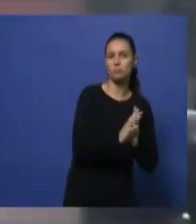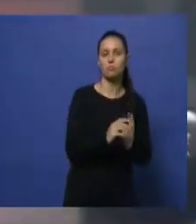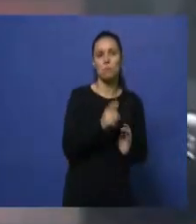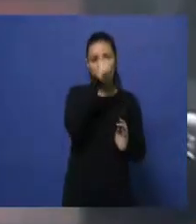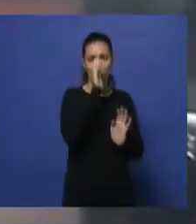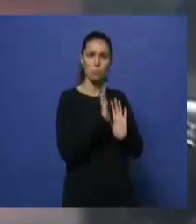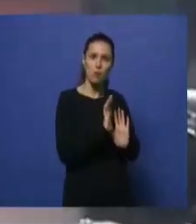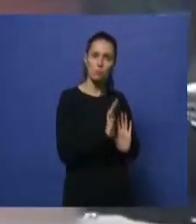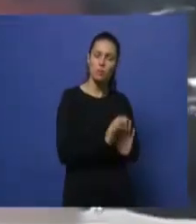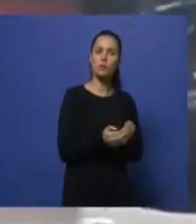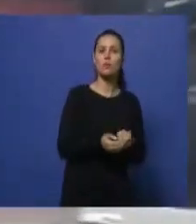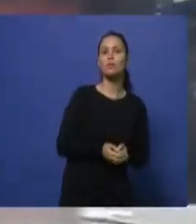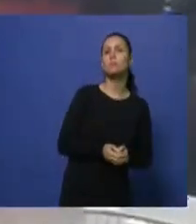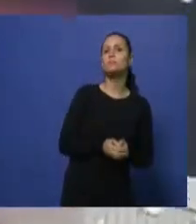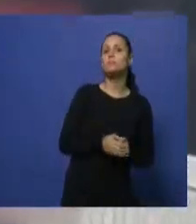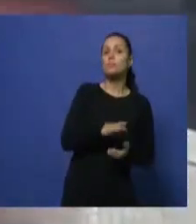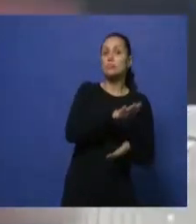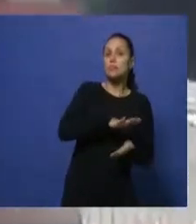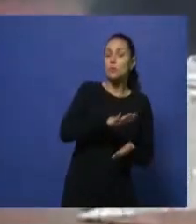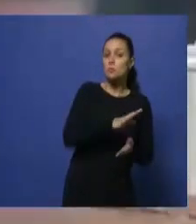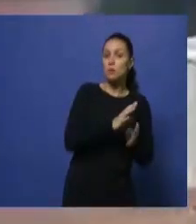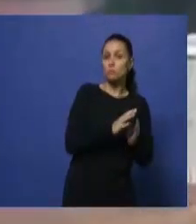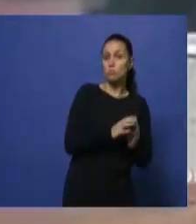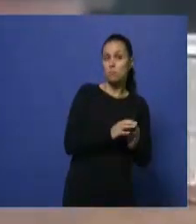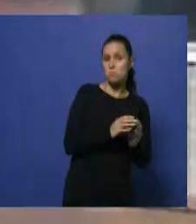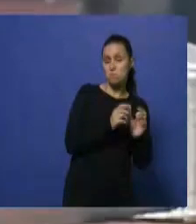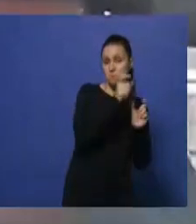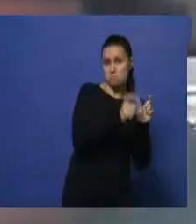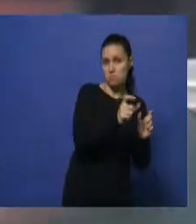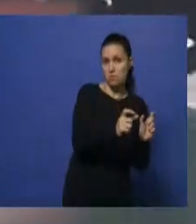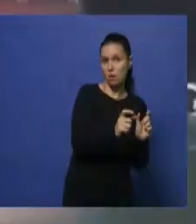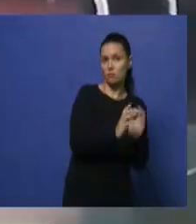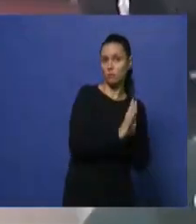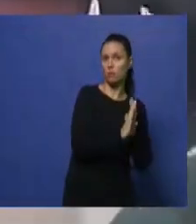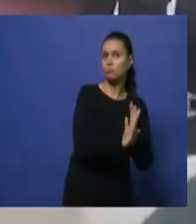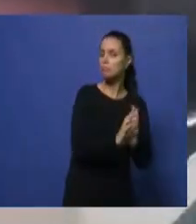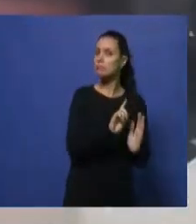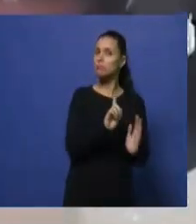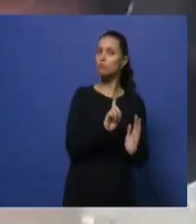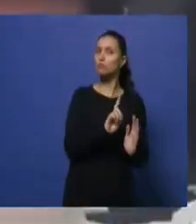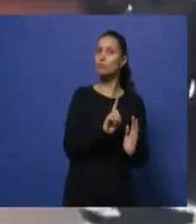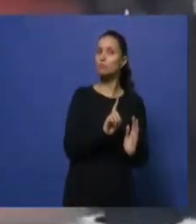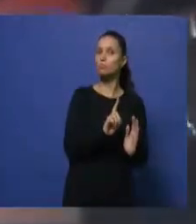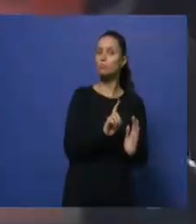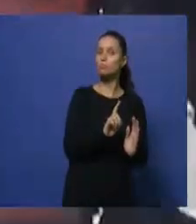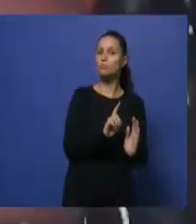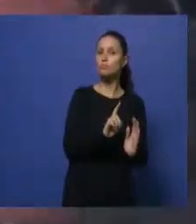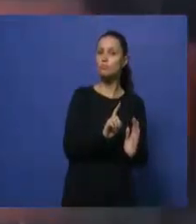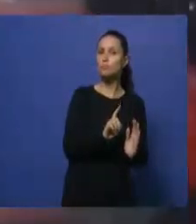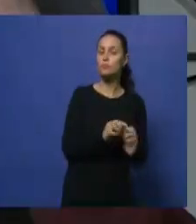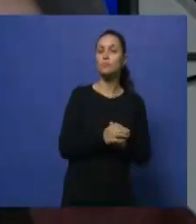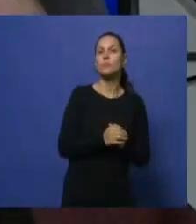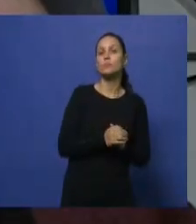habitualmente no se concentra gente porque el primer control de esta resina 100 metros de la esquina donde pasan los